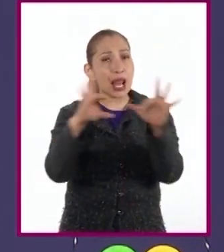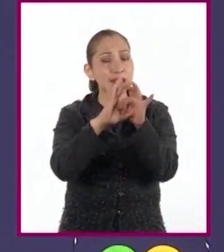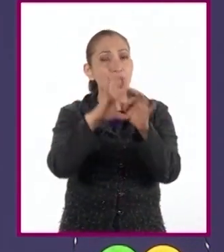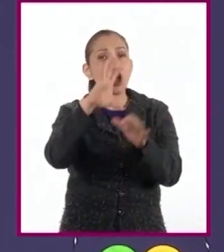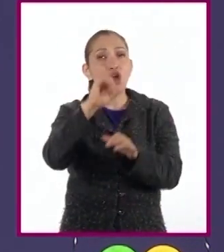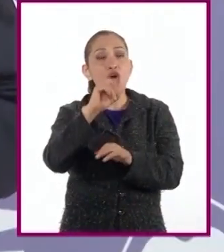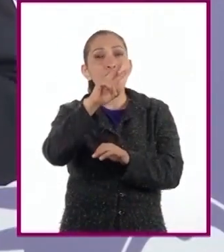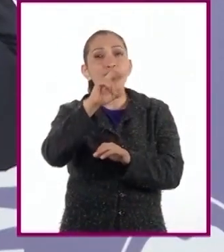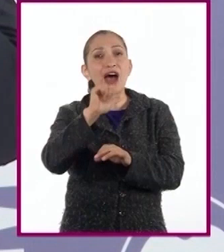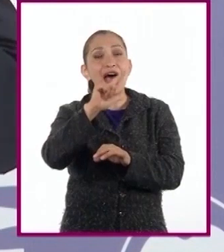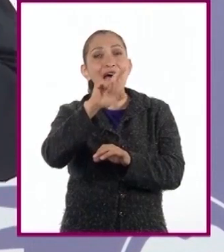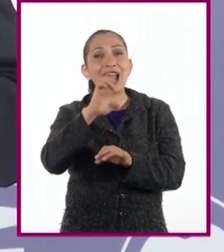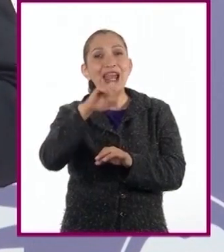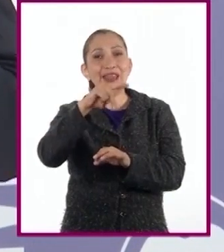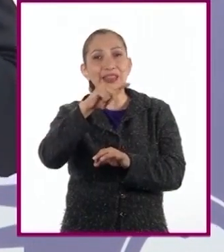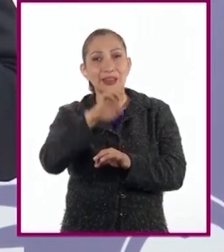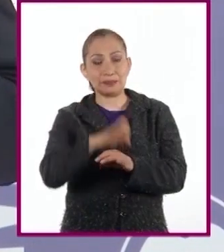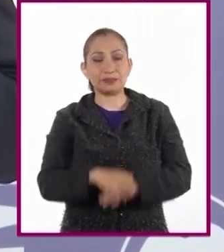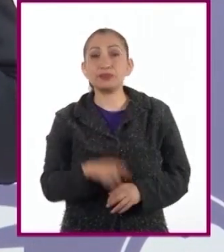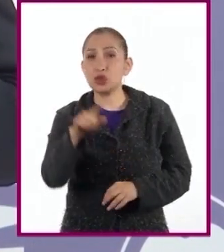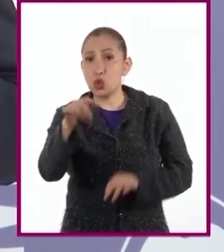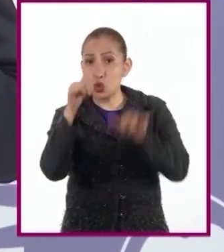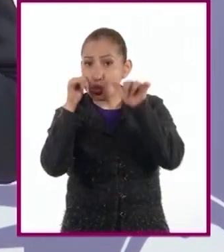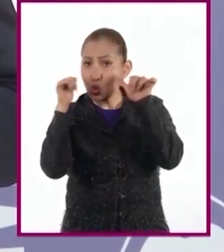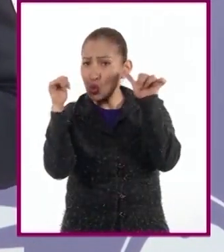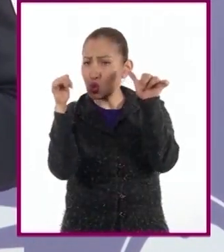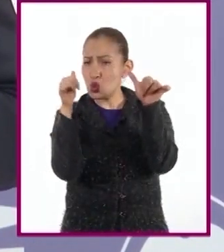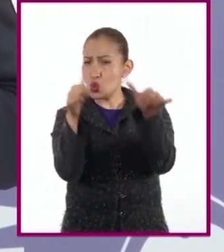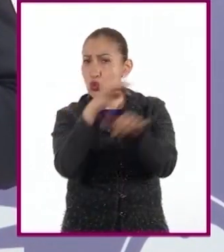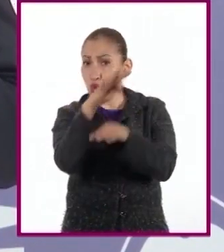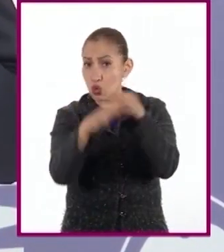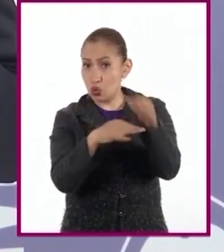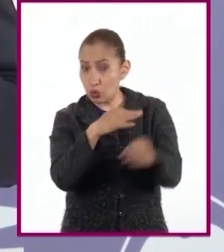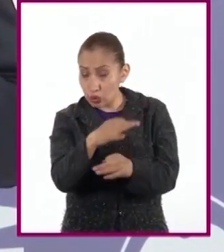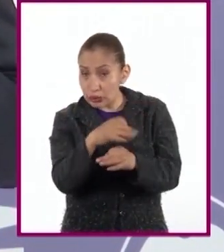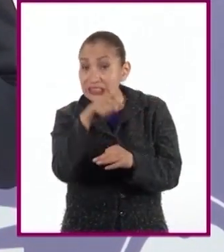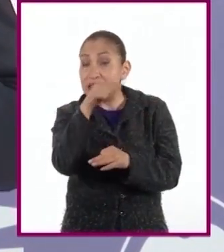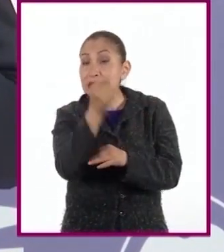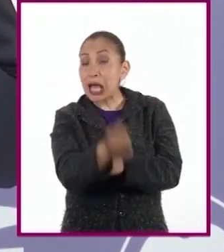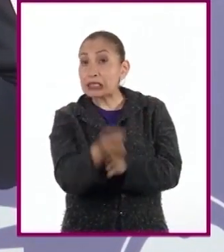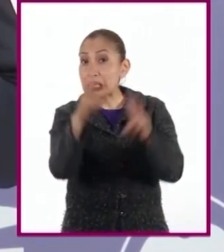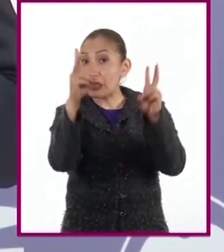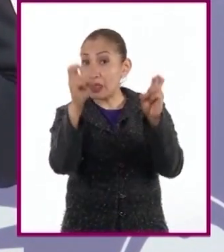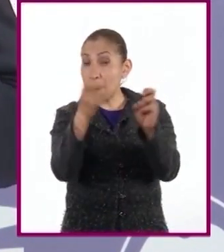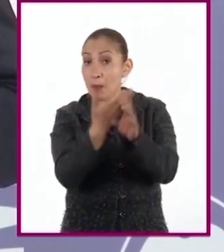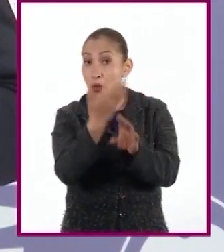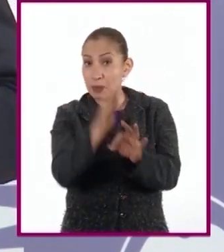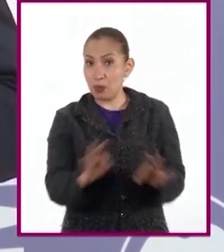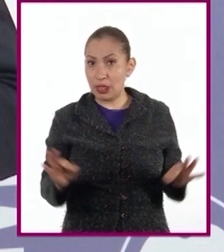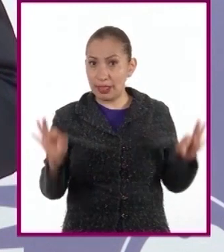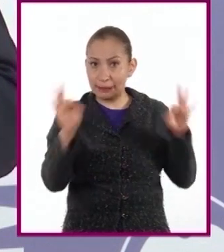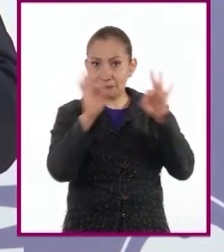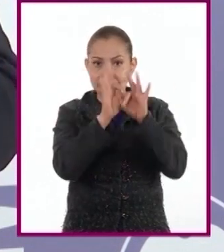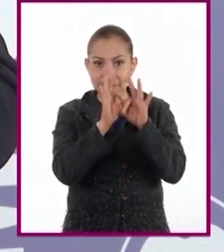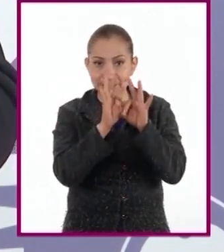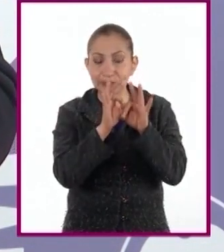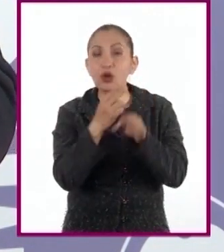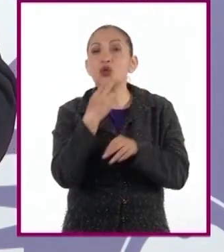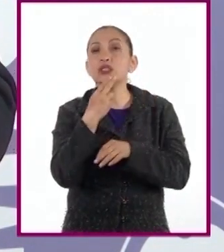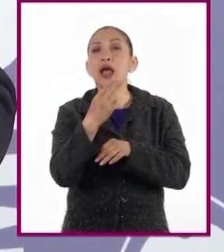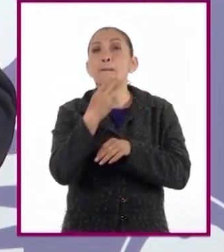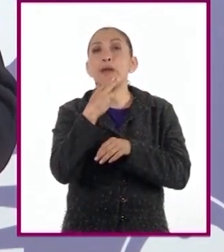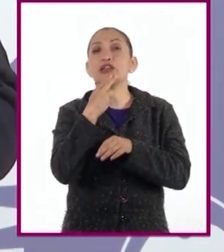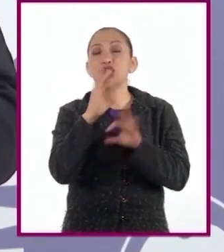covalente. Deben estar muy atentas y atentos, pues se trata de un tema sumamente importante y